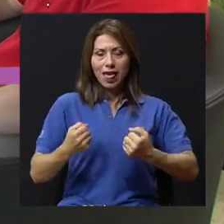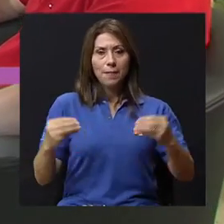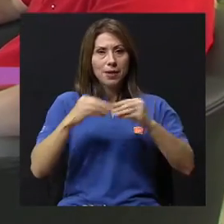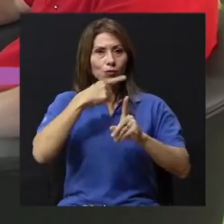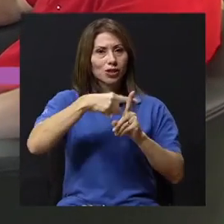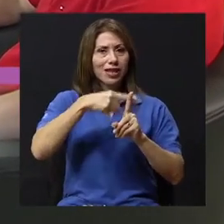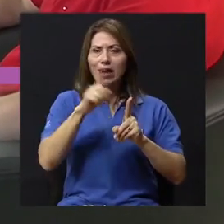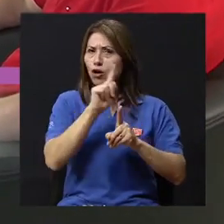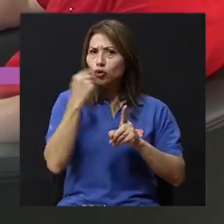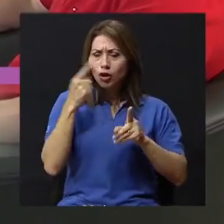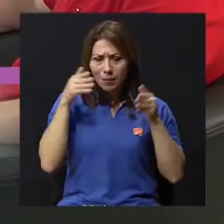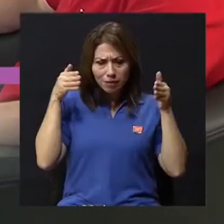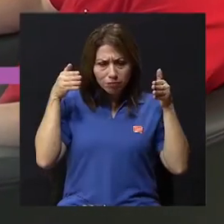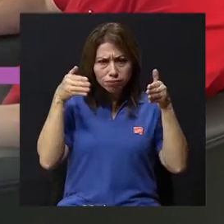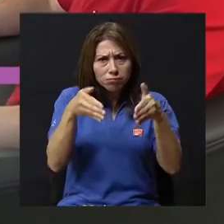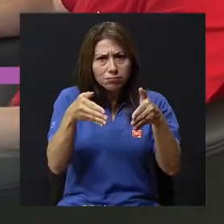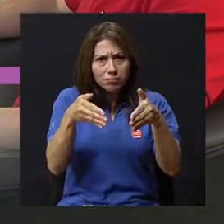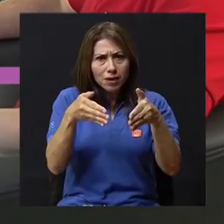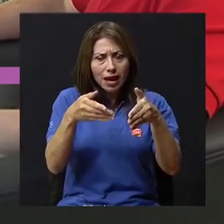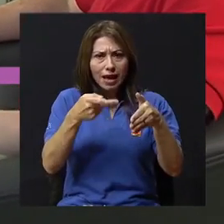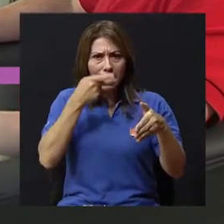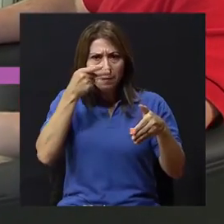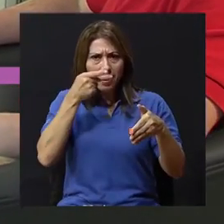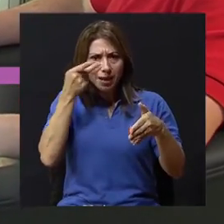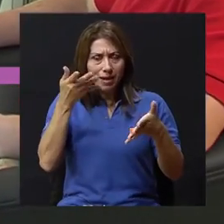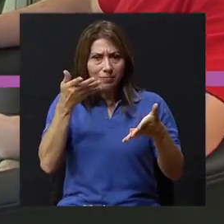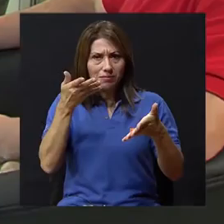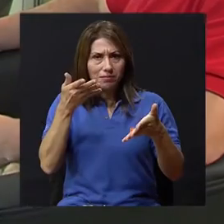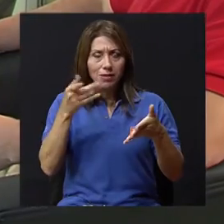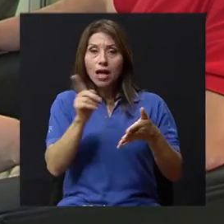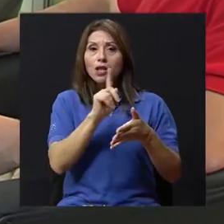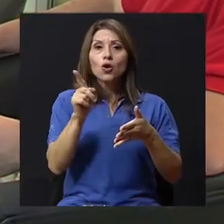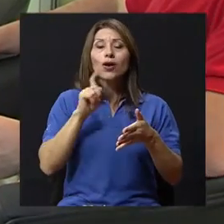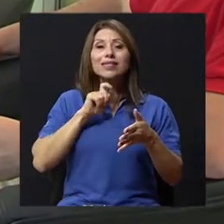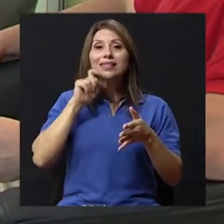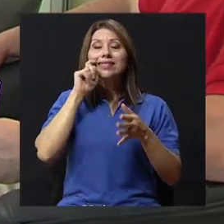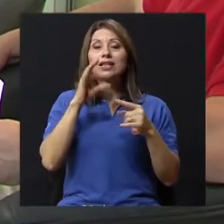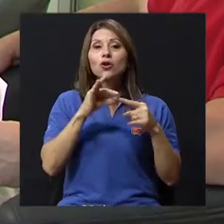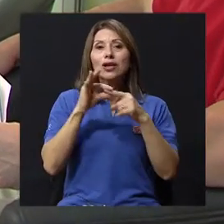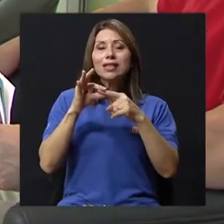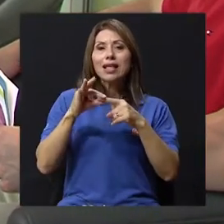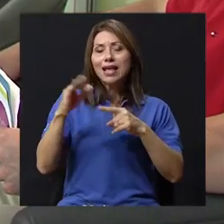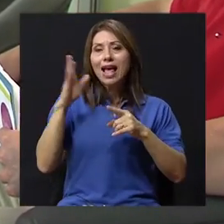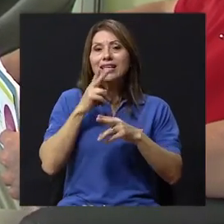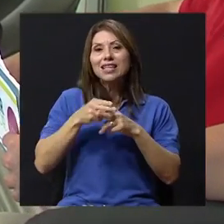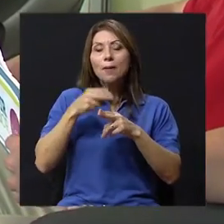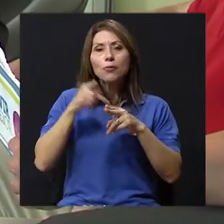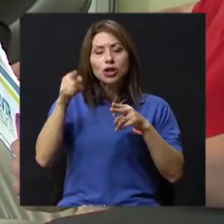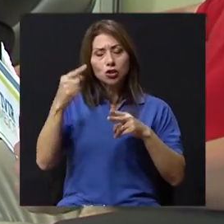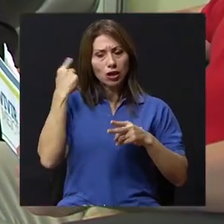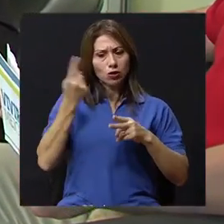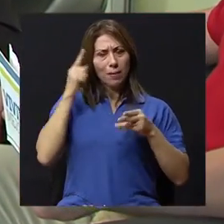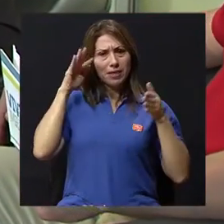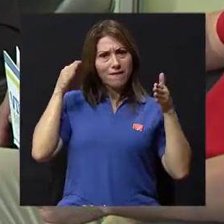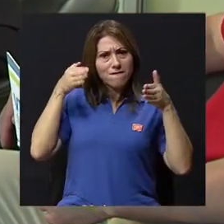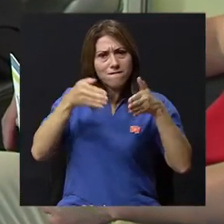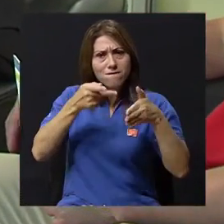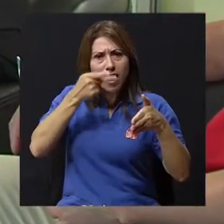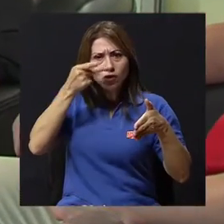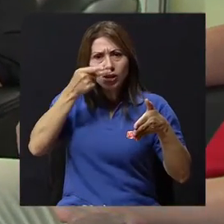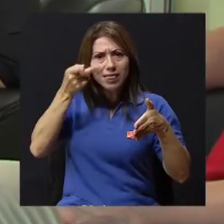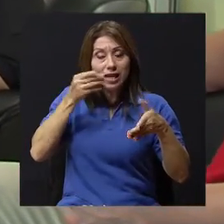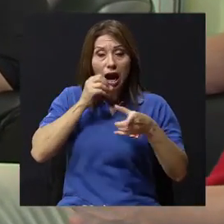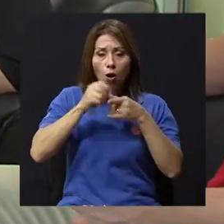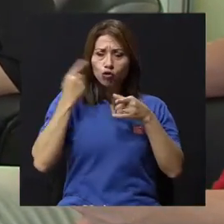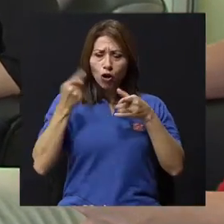genitales, ni centra la sexualidad en el pene. Esta visión que le llamamos desde la sexología falocéntrica o coitocéntrica, o sea,